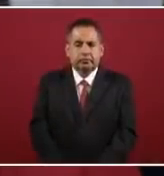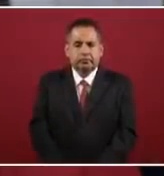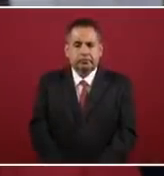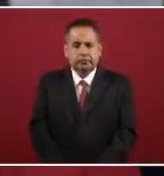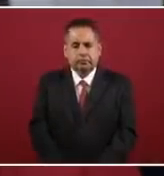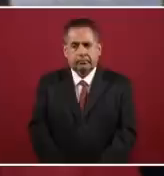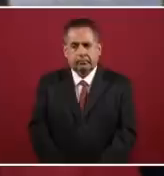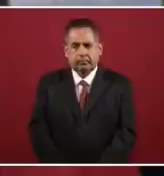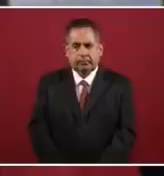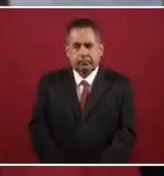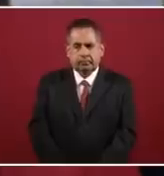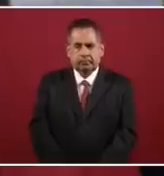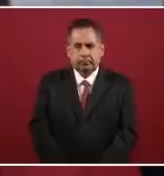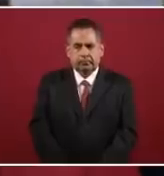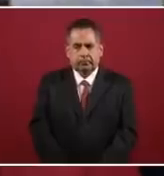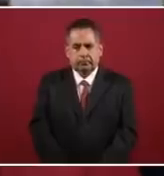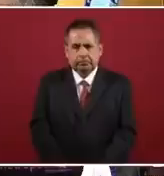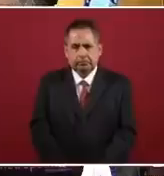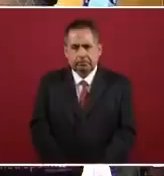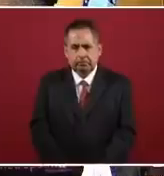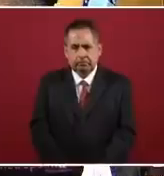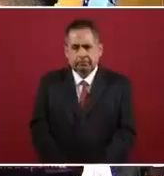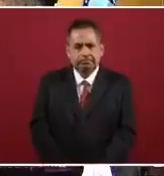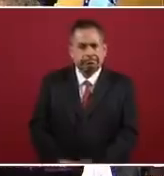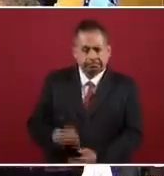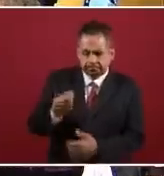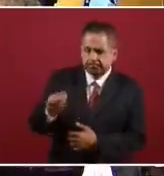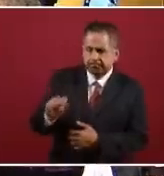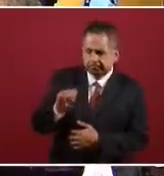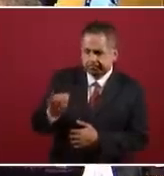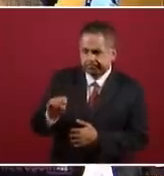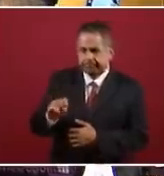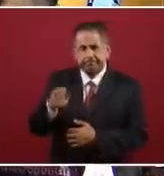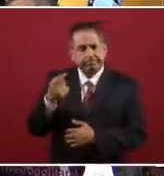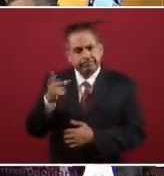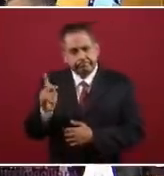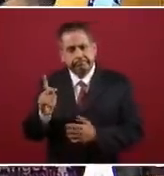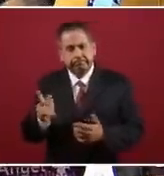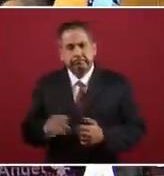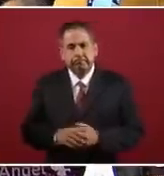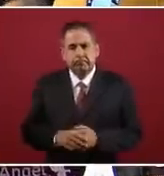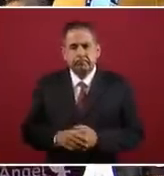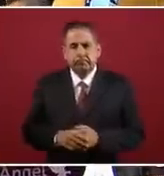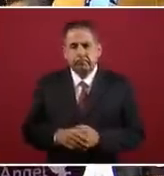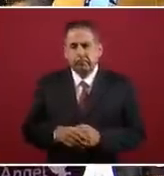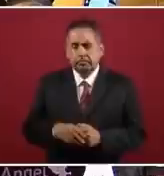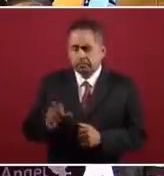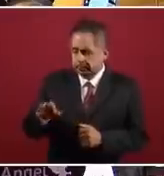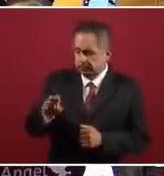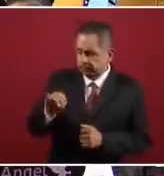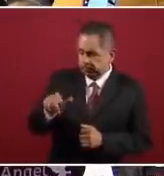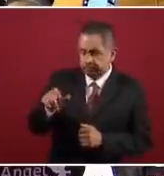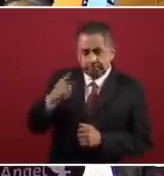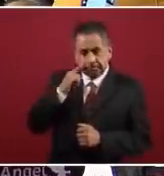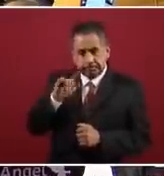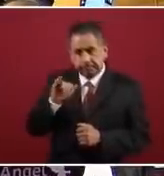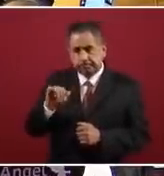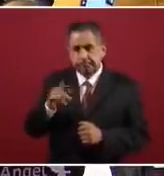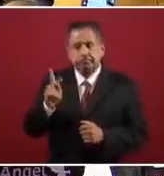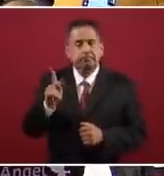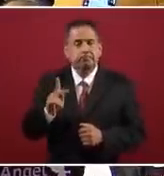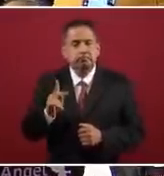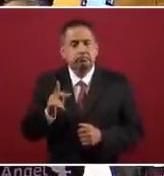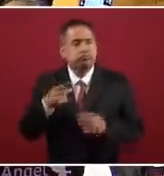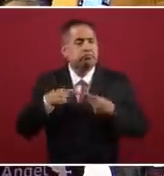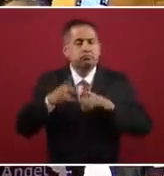hacer muchas cosas en ese sentido. Sí, sí, pero el propósito aquí, Miguel, es que nos